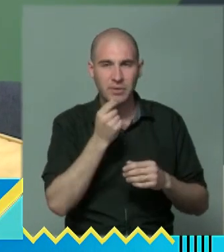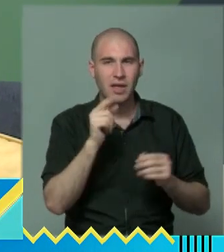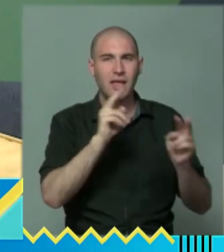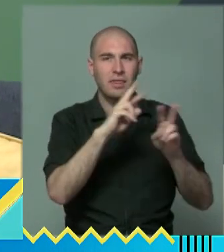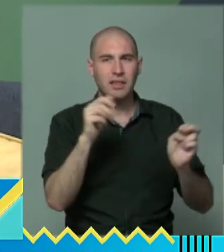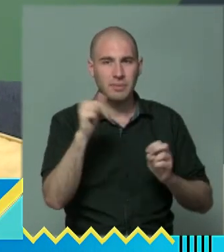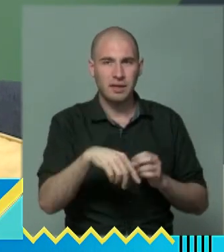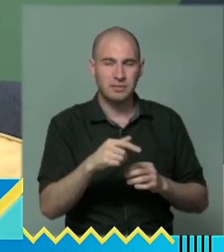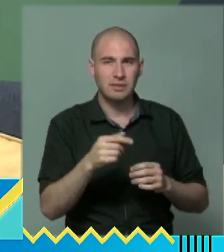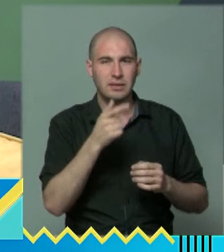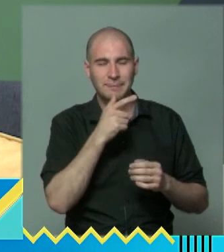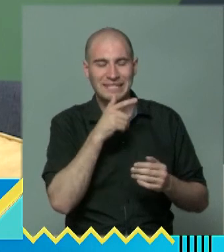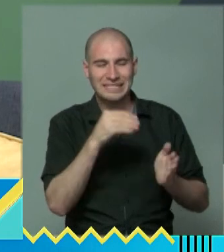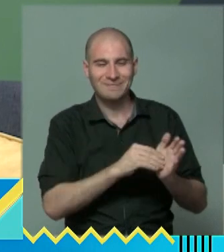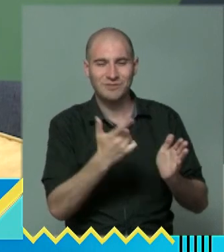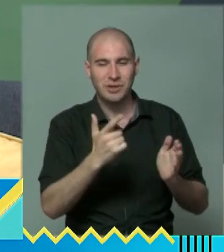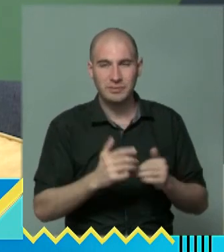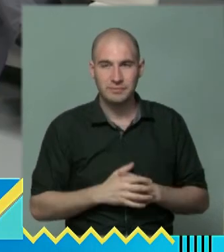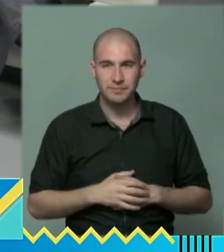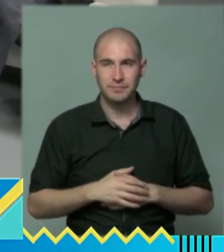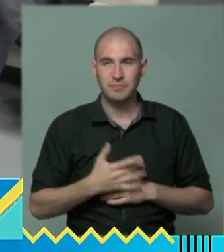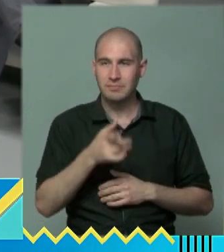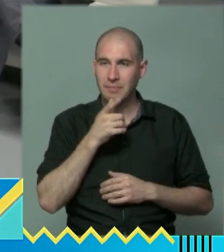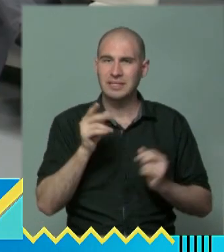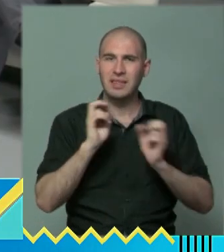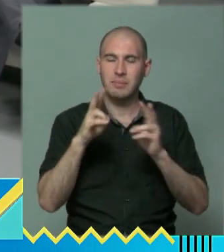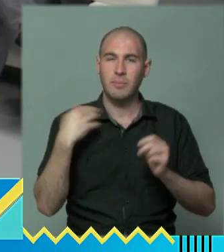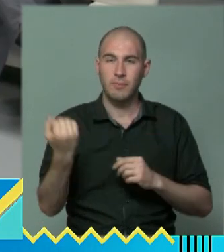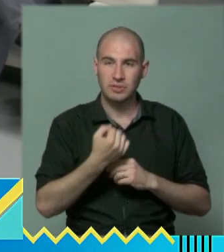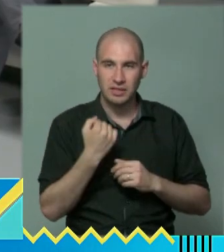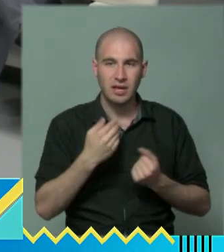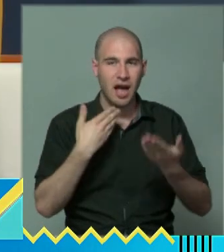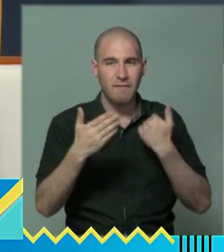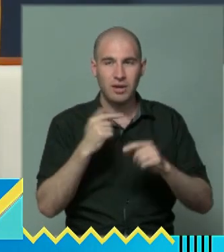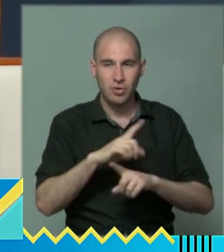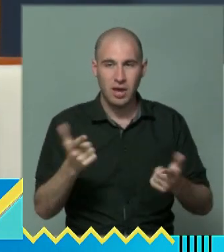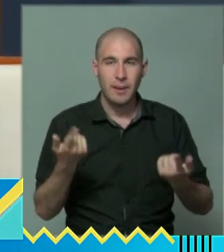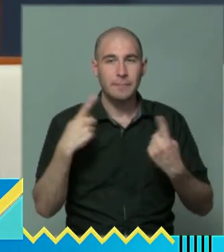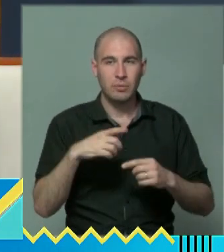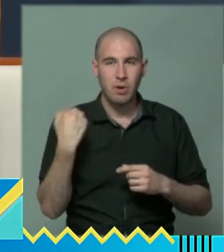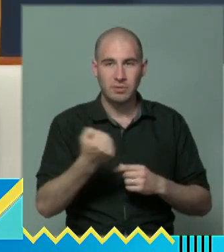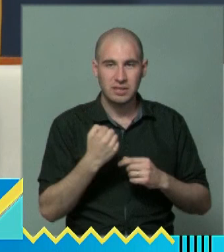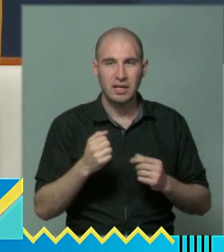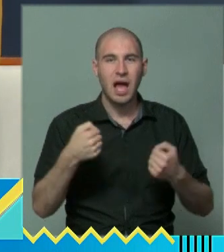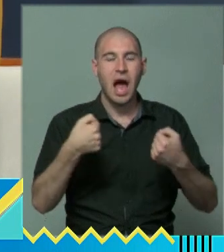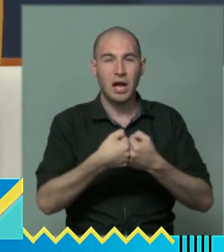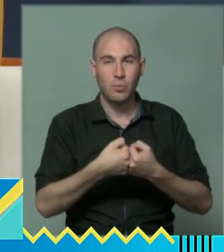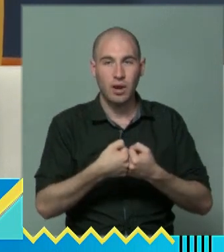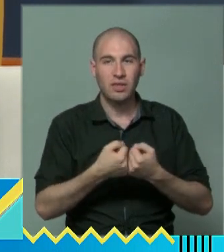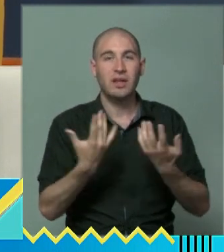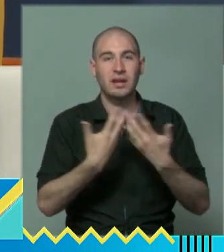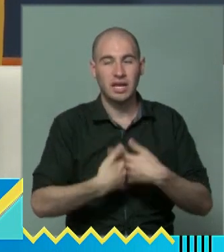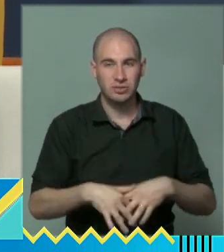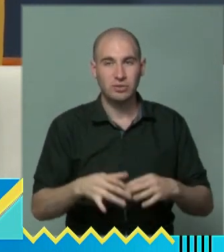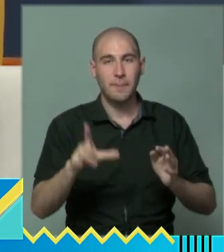tema no se tuvo en cuenta. Yo creo que hay un tema importante que no lo hemos charlado, pero que es muy bueno, que son los acuerdos de delación